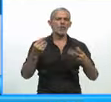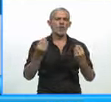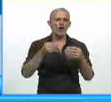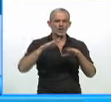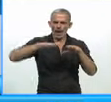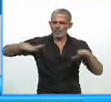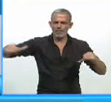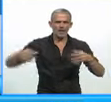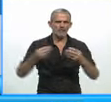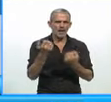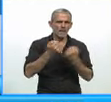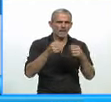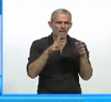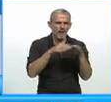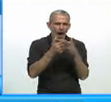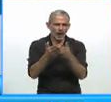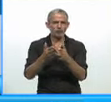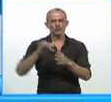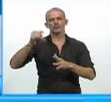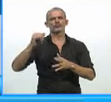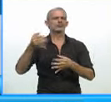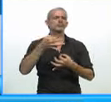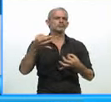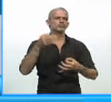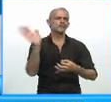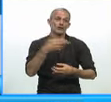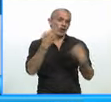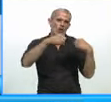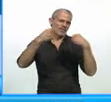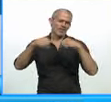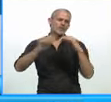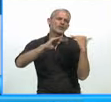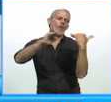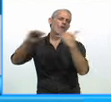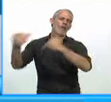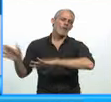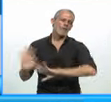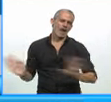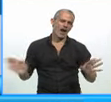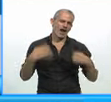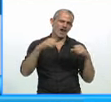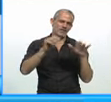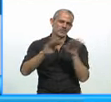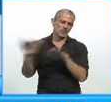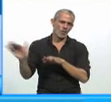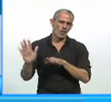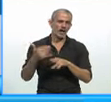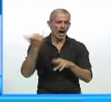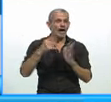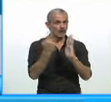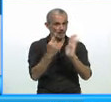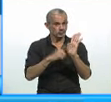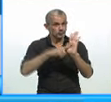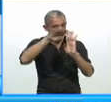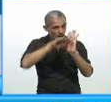de metro a metro entre barco y barco? Sí, por supuesto. Es como en todos los deportes, ¿no? Nosotros tenemos muchas reglas